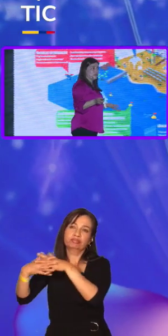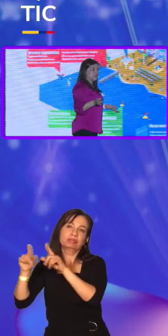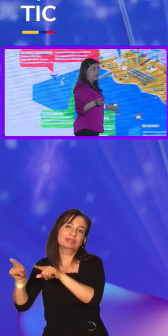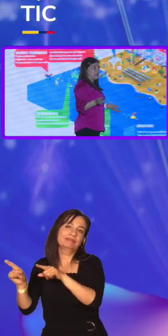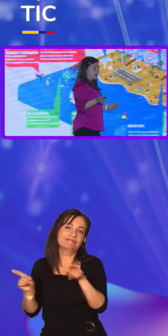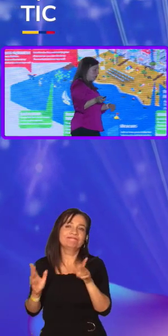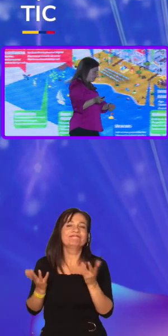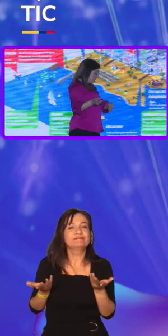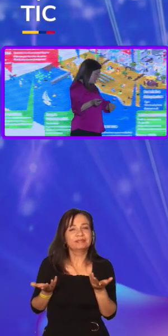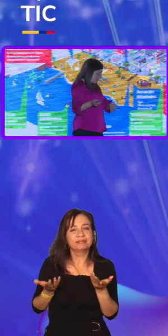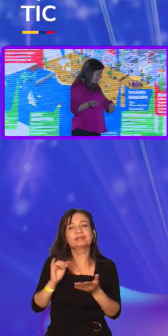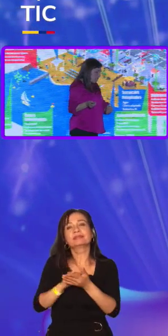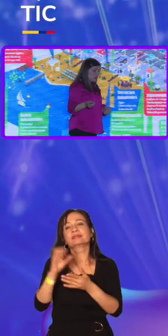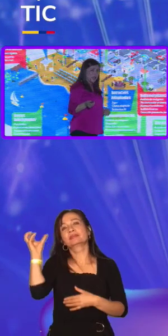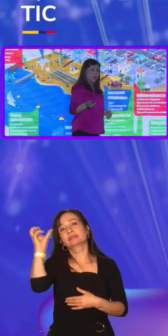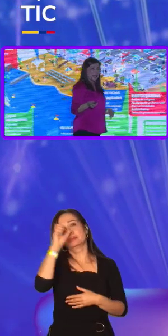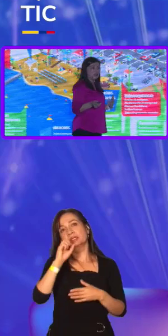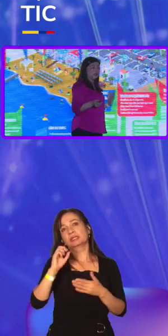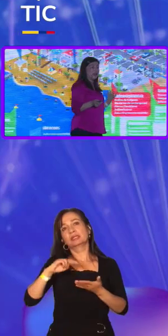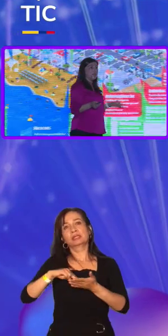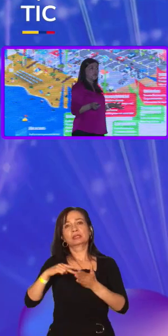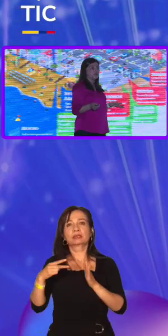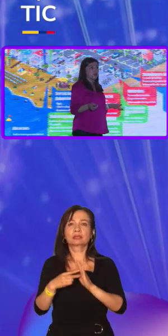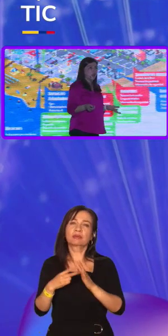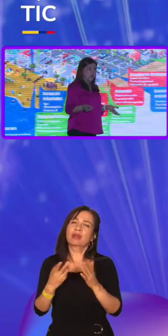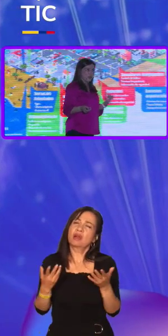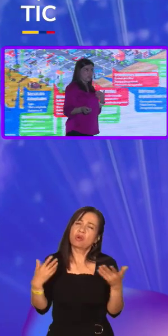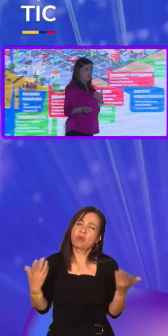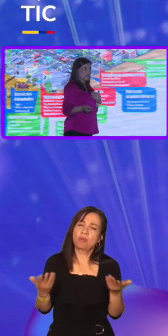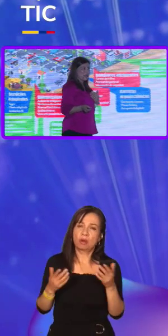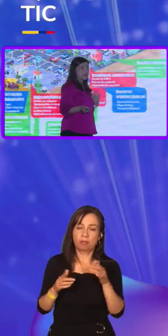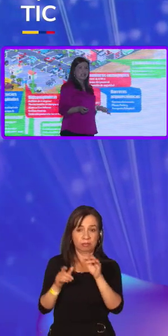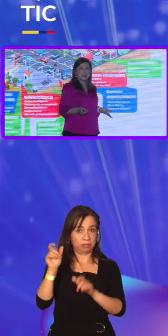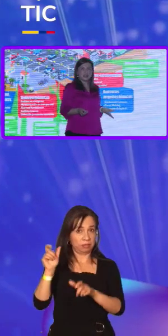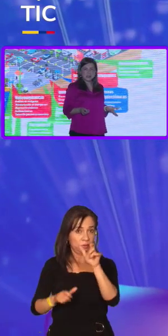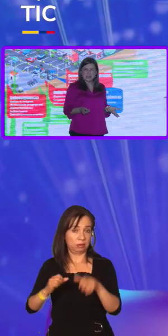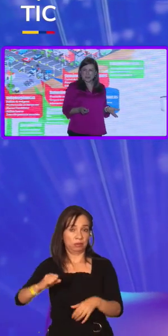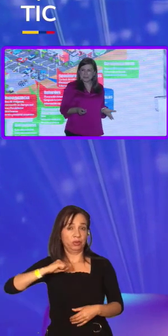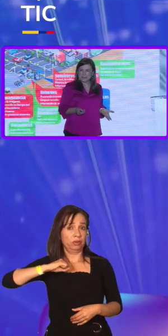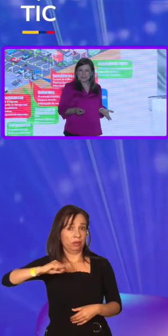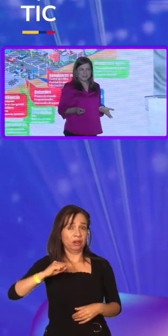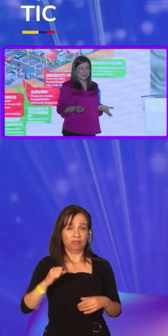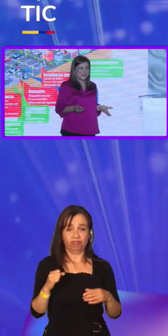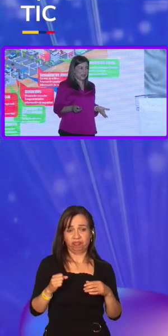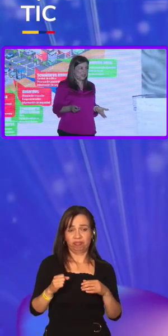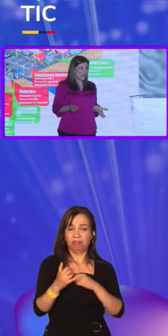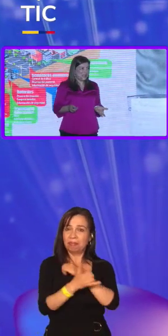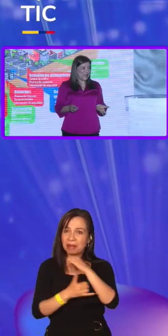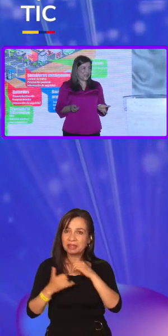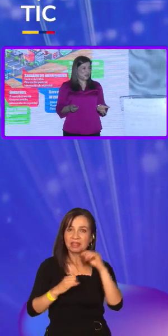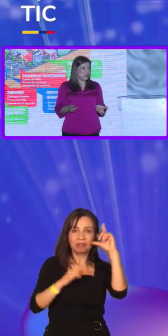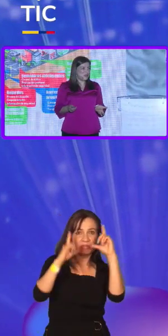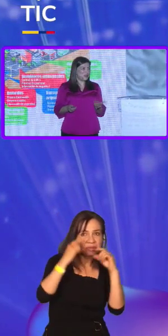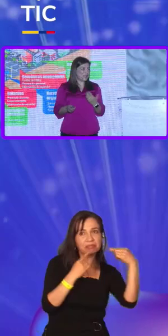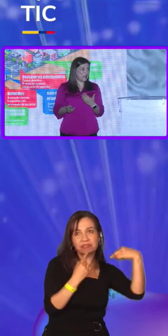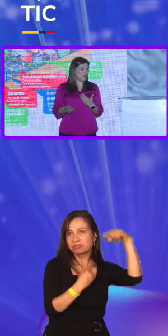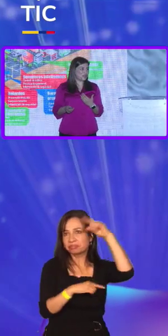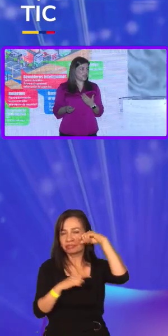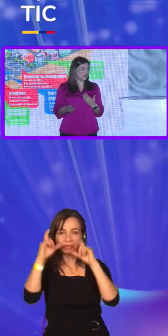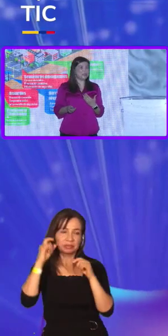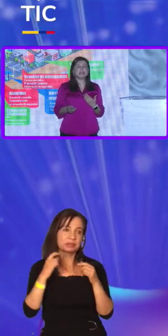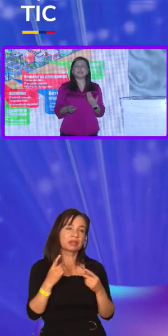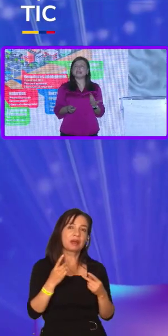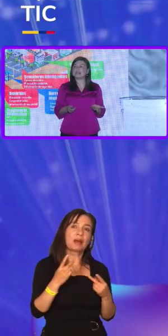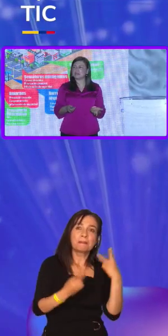Esto también tiene que ver con el hecho de que tenemos como personas el derecho al turismo, ¿verdad? El turismo